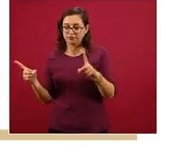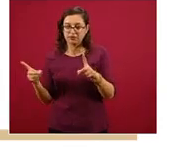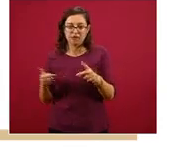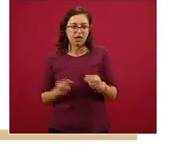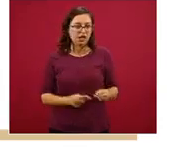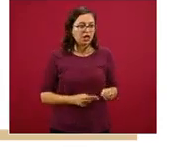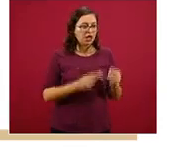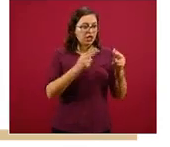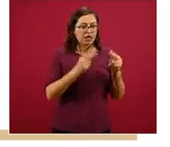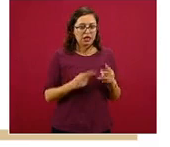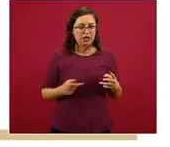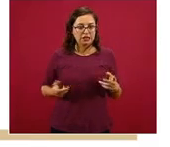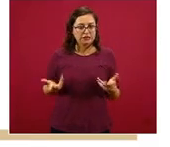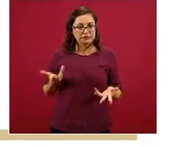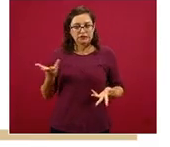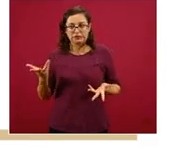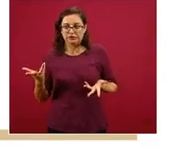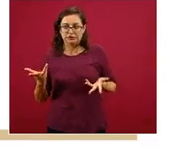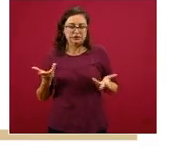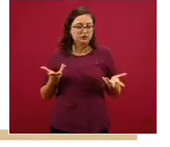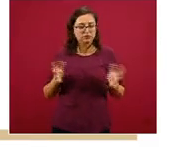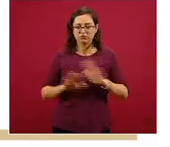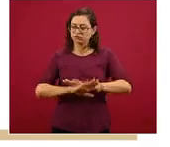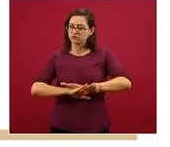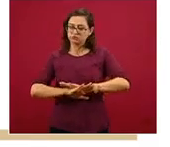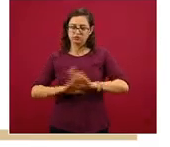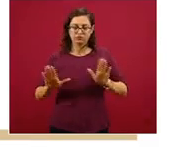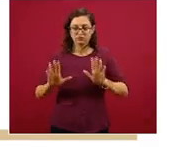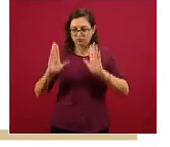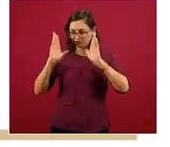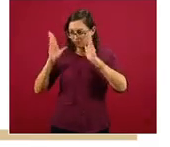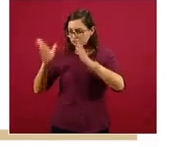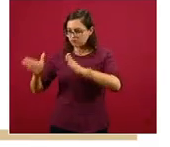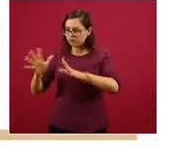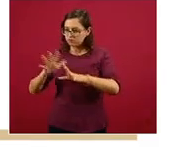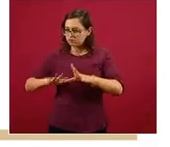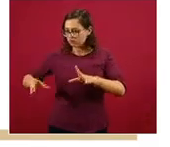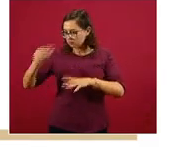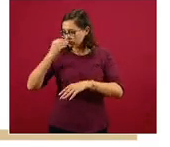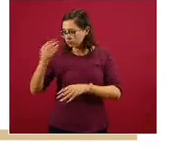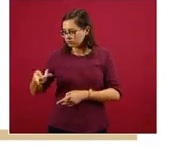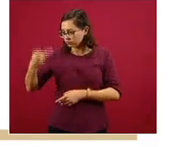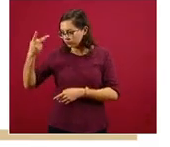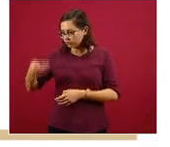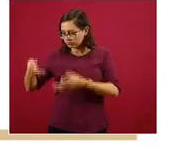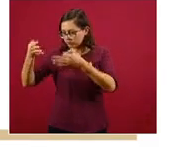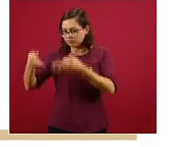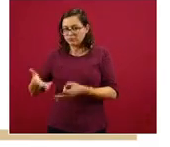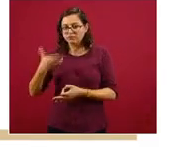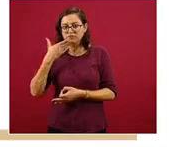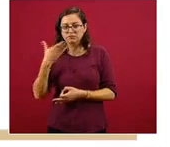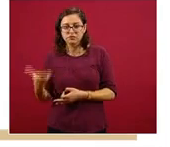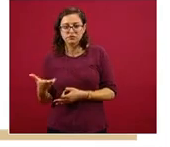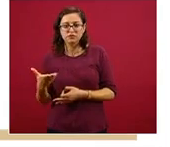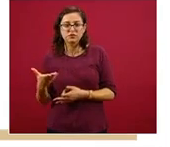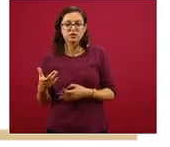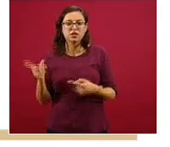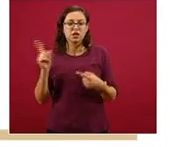intereses. Soberanía alimentaria, fin del modelo agroalimentario nutricional. GISAMAC,